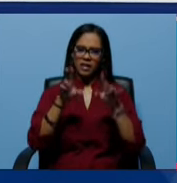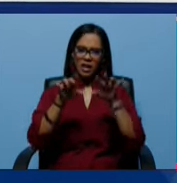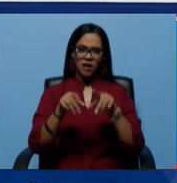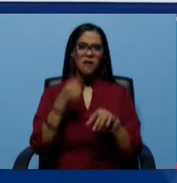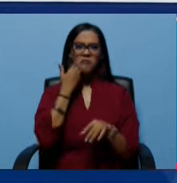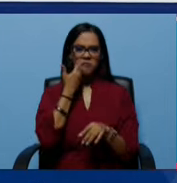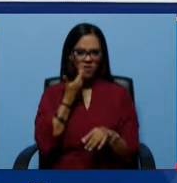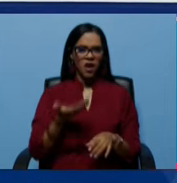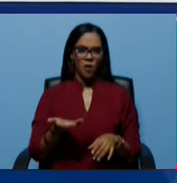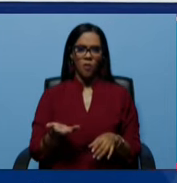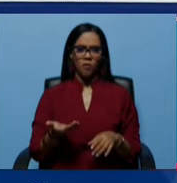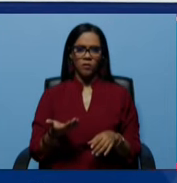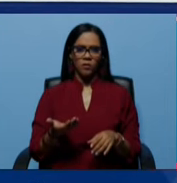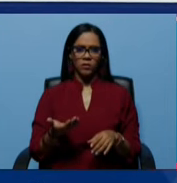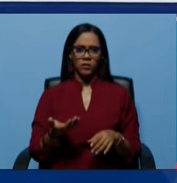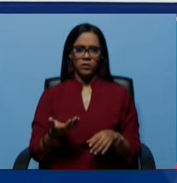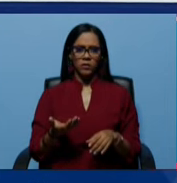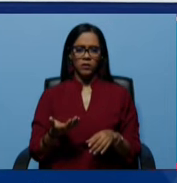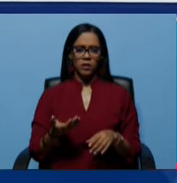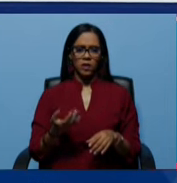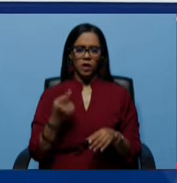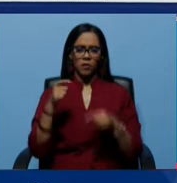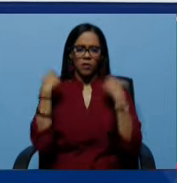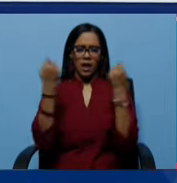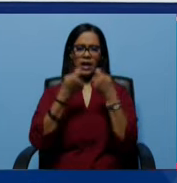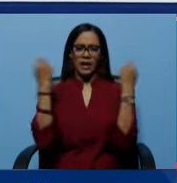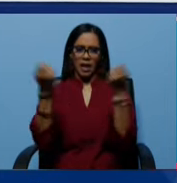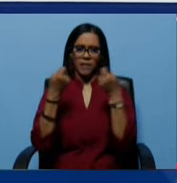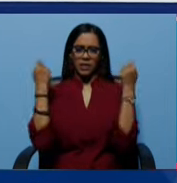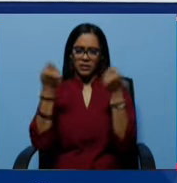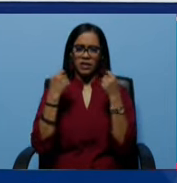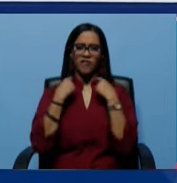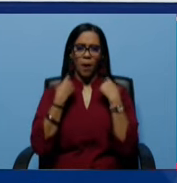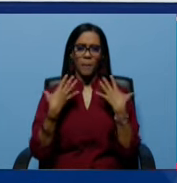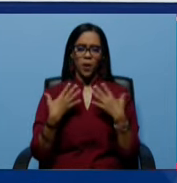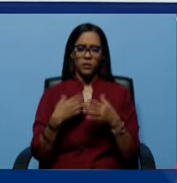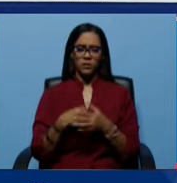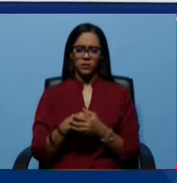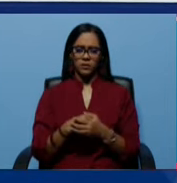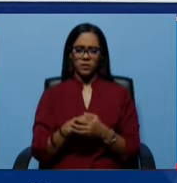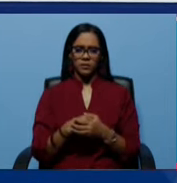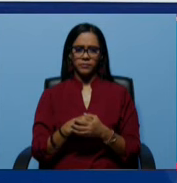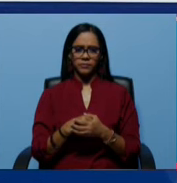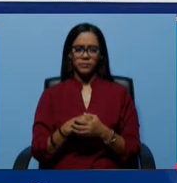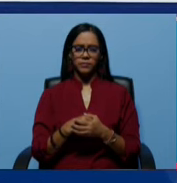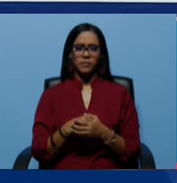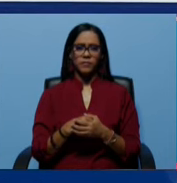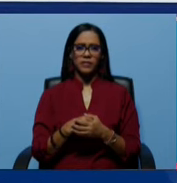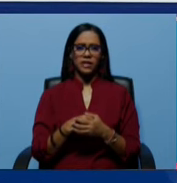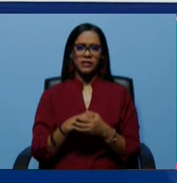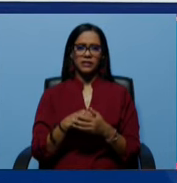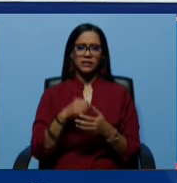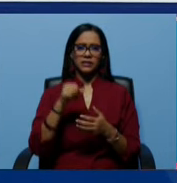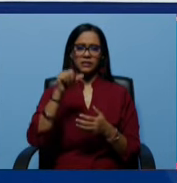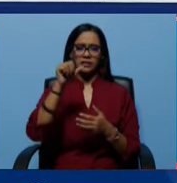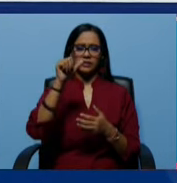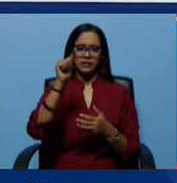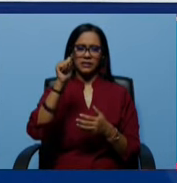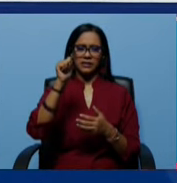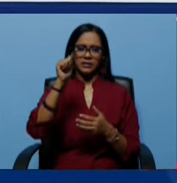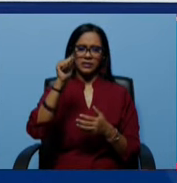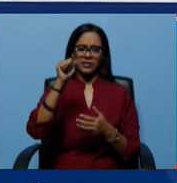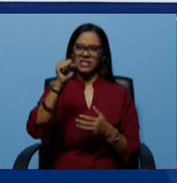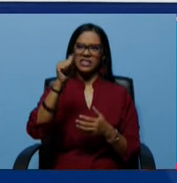feo, en una revista prestigiosa llamada Science. ¿Se pronuncia así? Science.